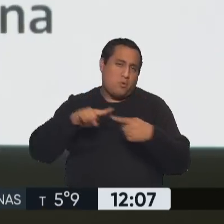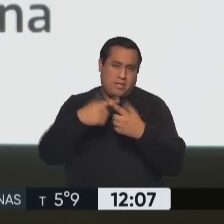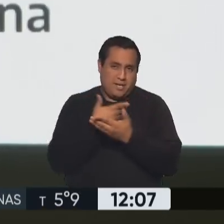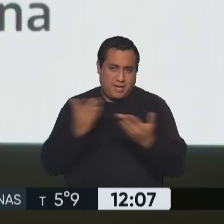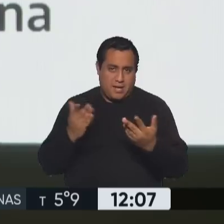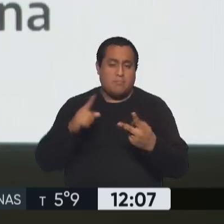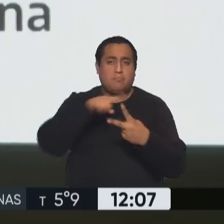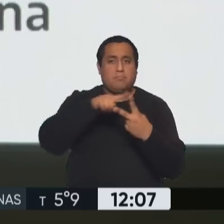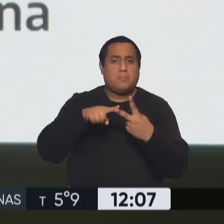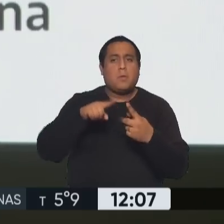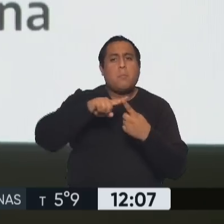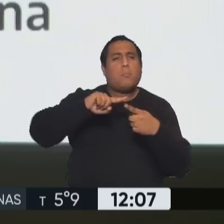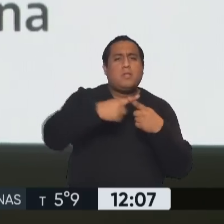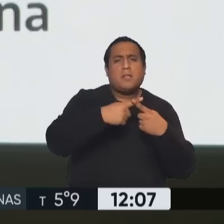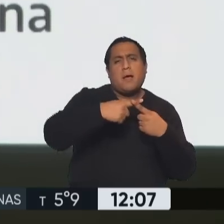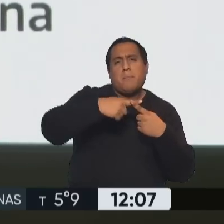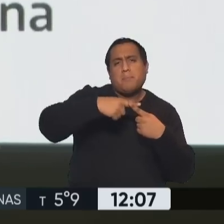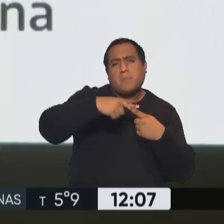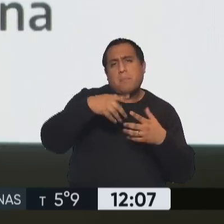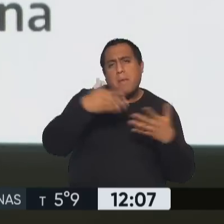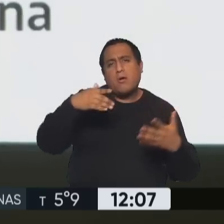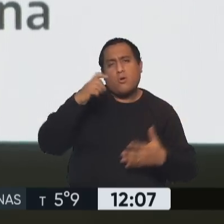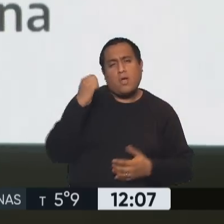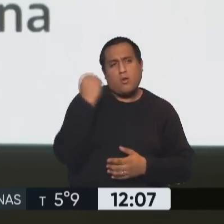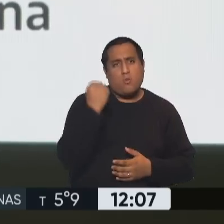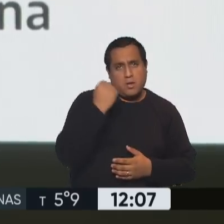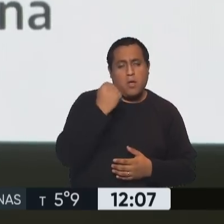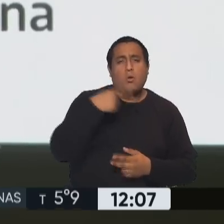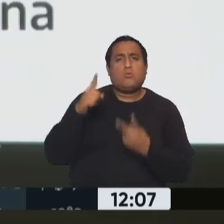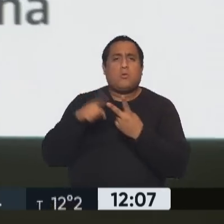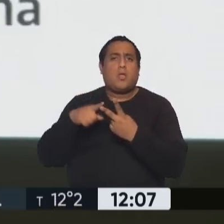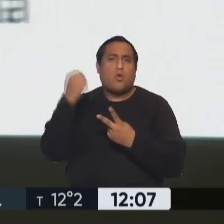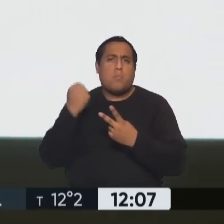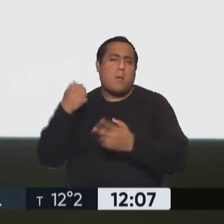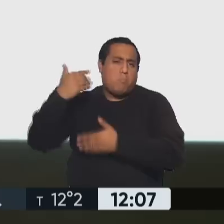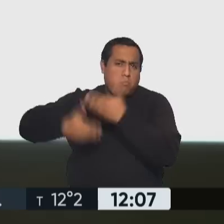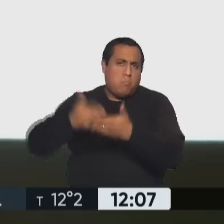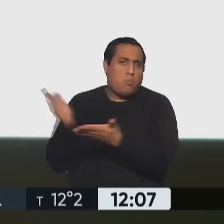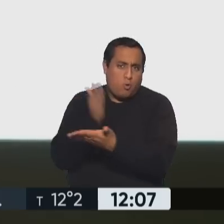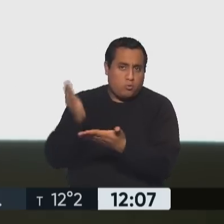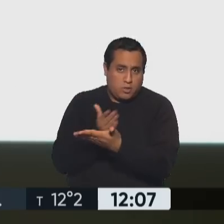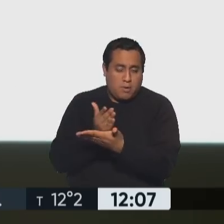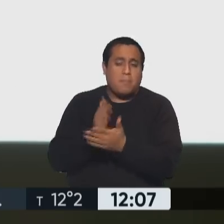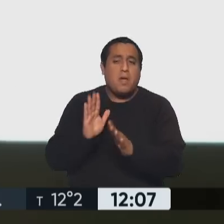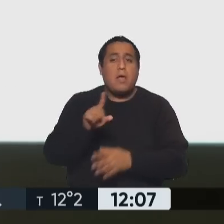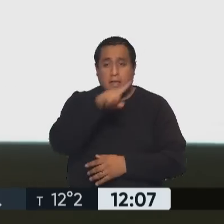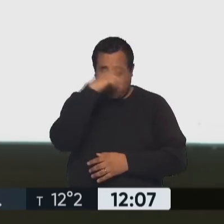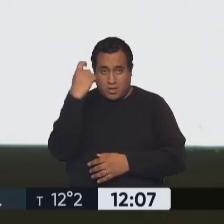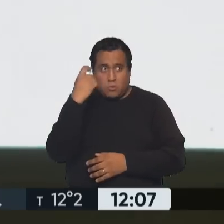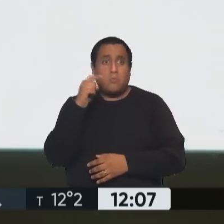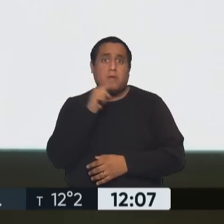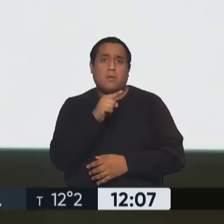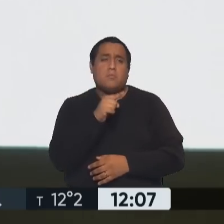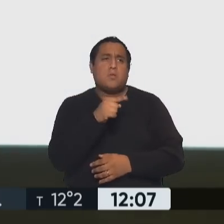la política macroeconómica y por otro lado la política productiva. Ahora, el Estado debe ser capaz de tener